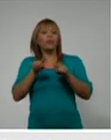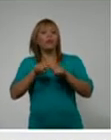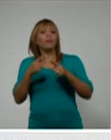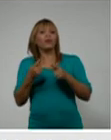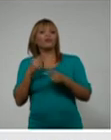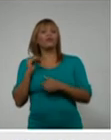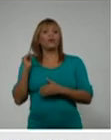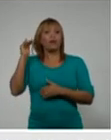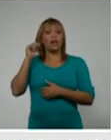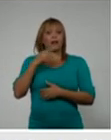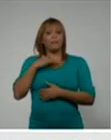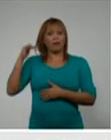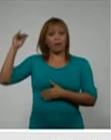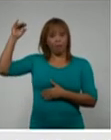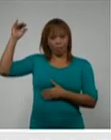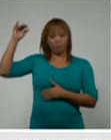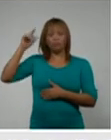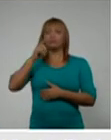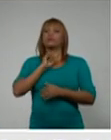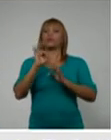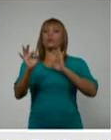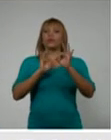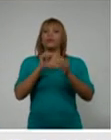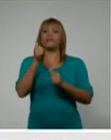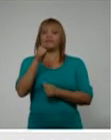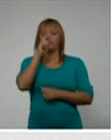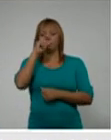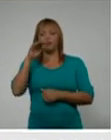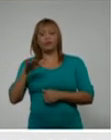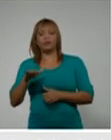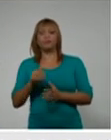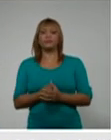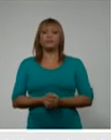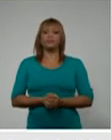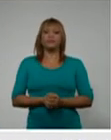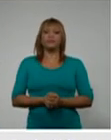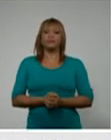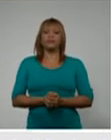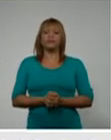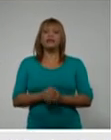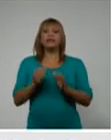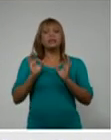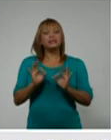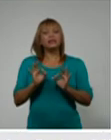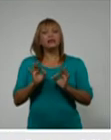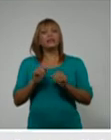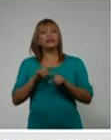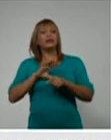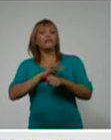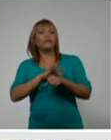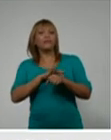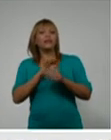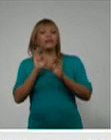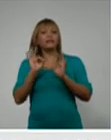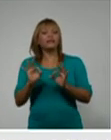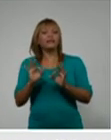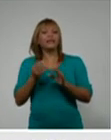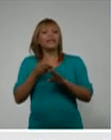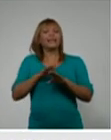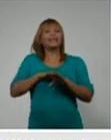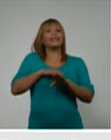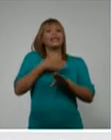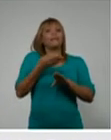adultos lograrlo como tal. Generalmente estos cuadros de complicaciones se presentan después que